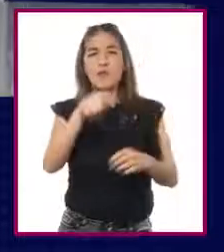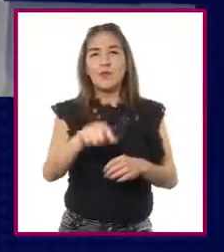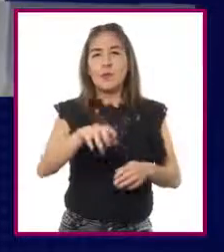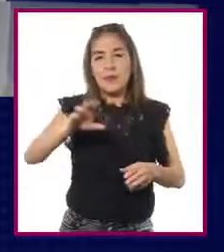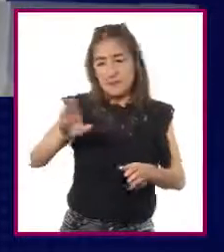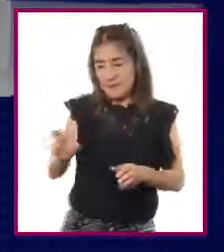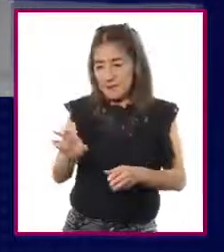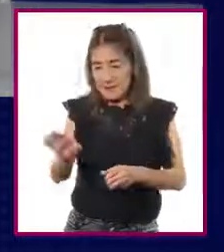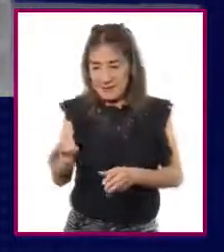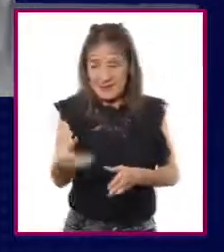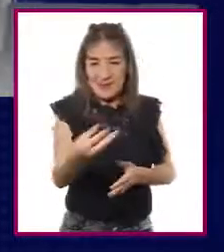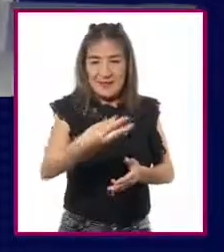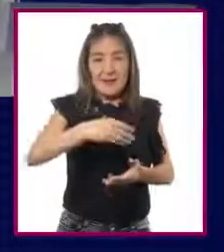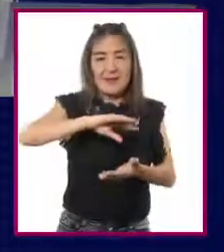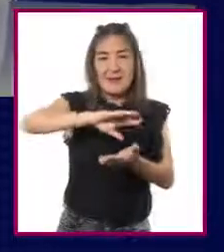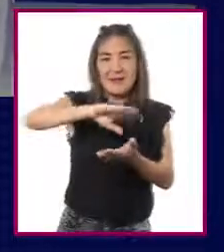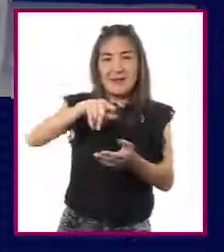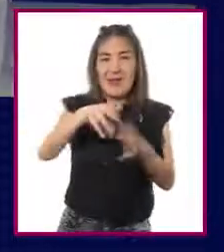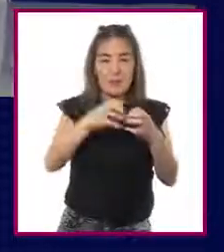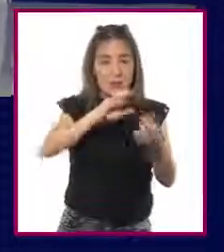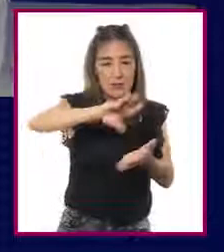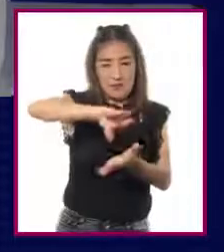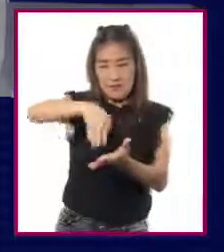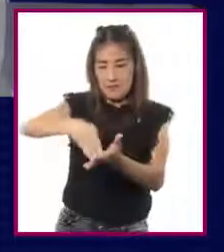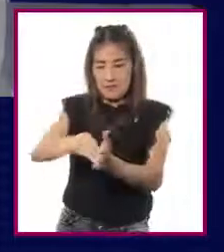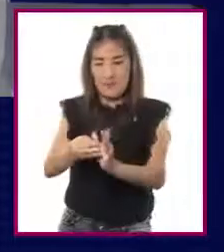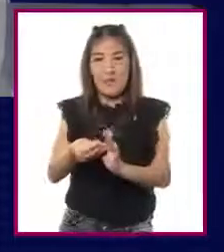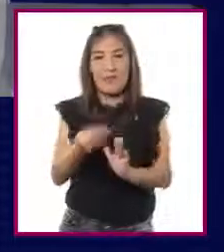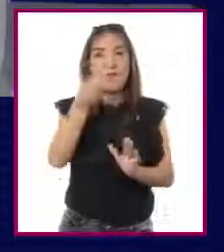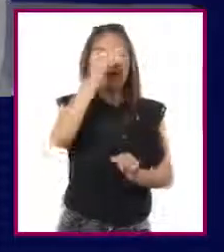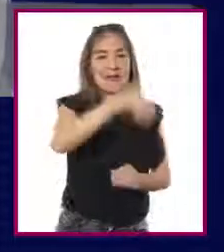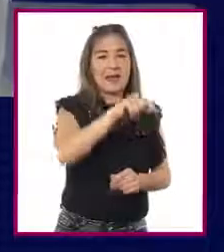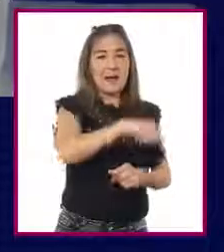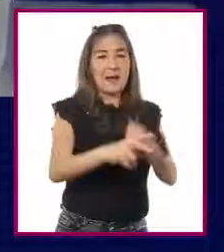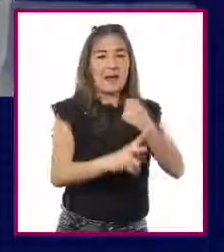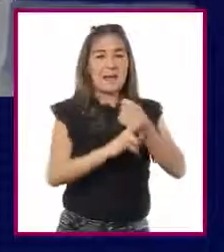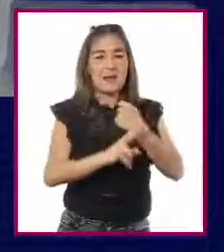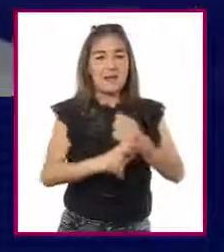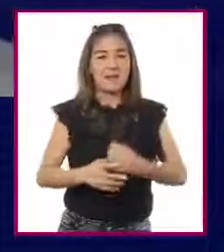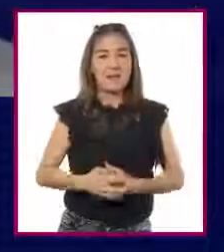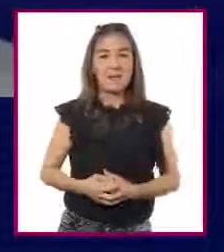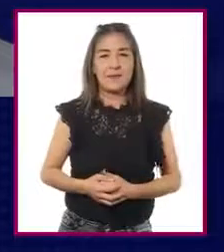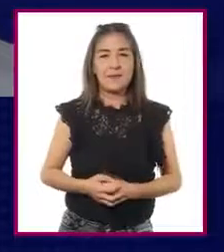polvo del permanganato de potasio y colocarlo en el vidrio de reloj.